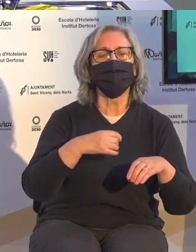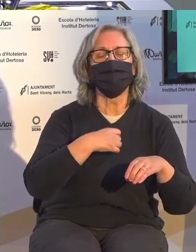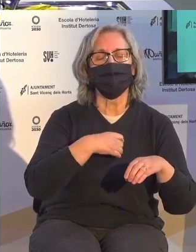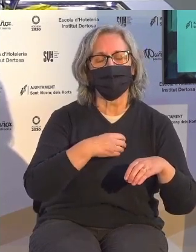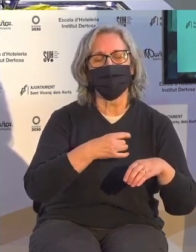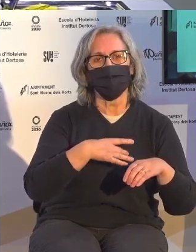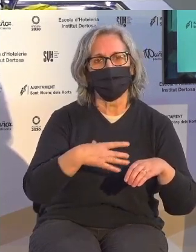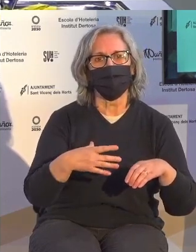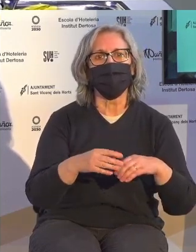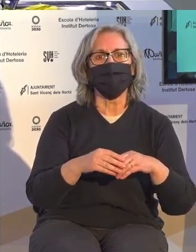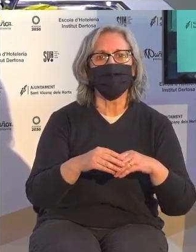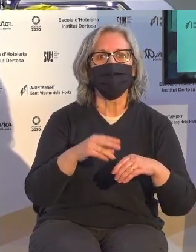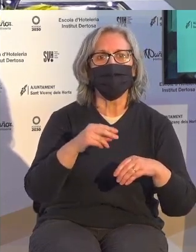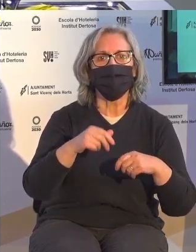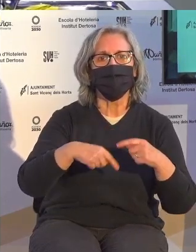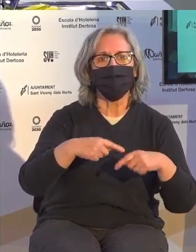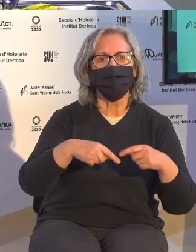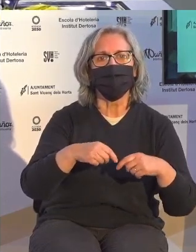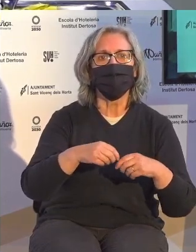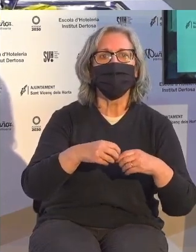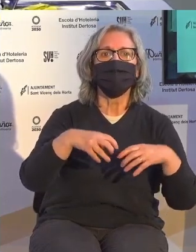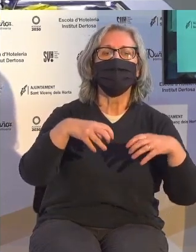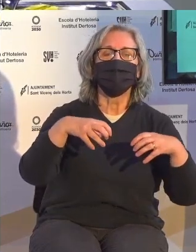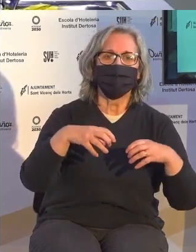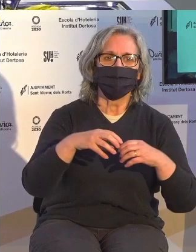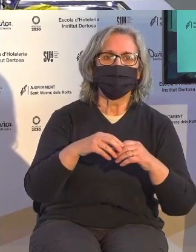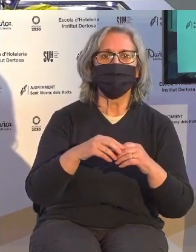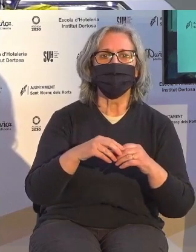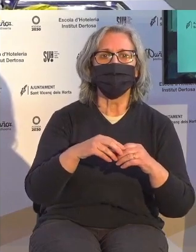maneras diferentes de hacer merengue